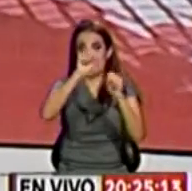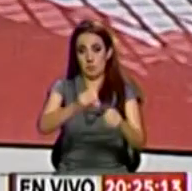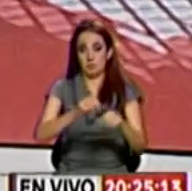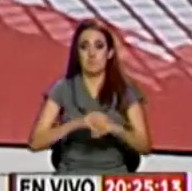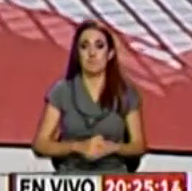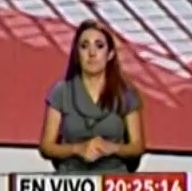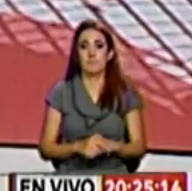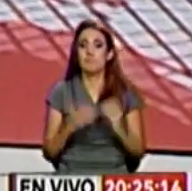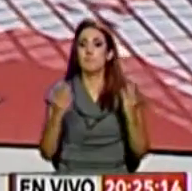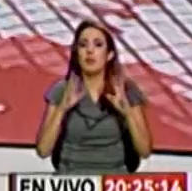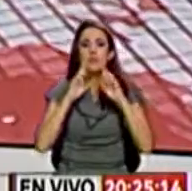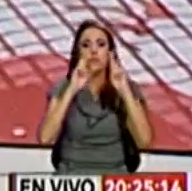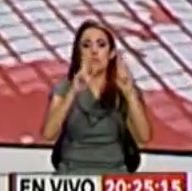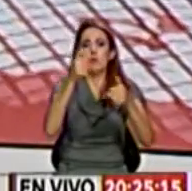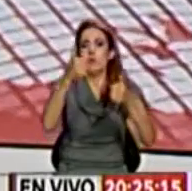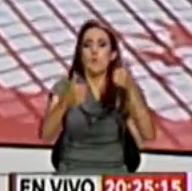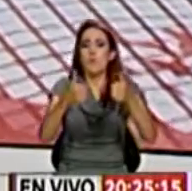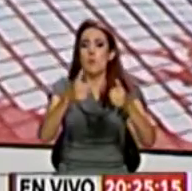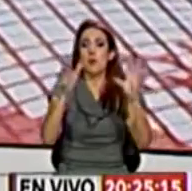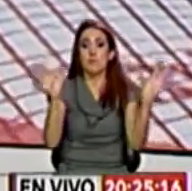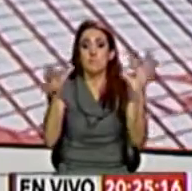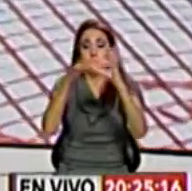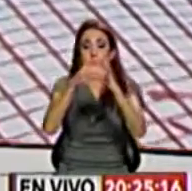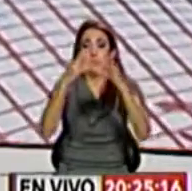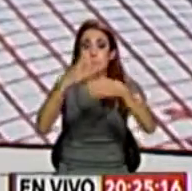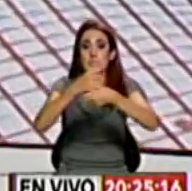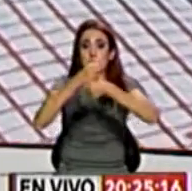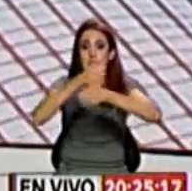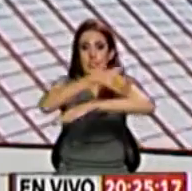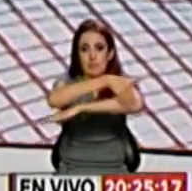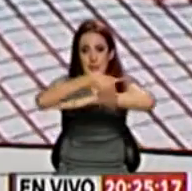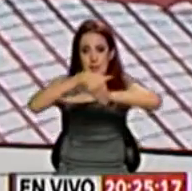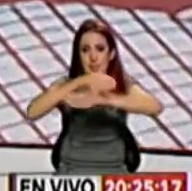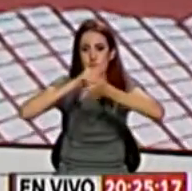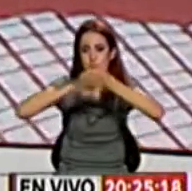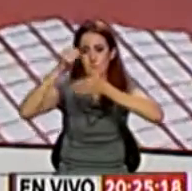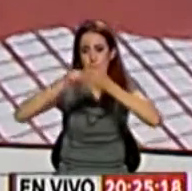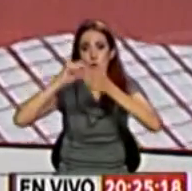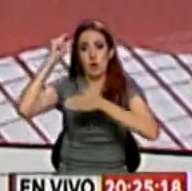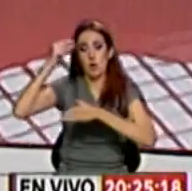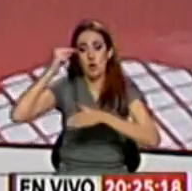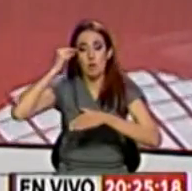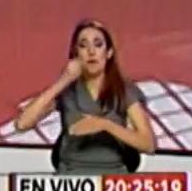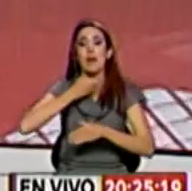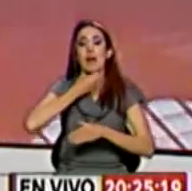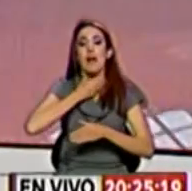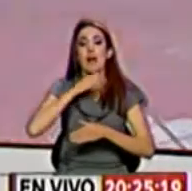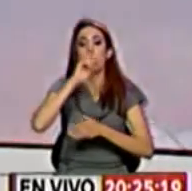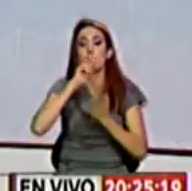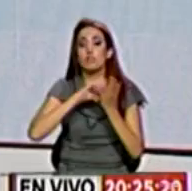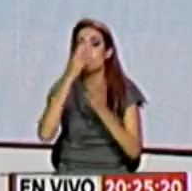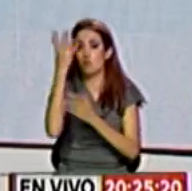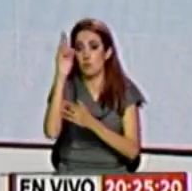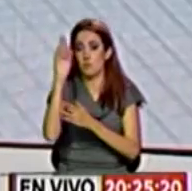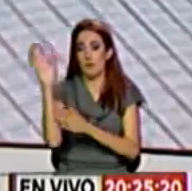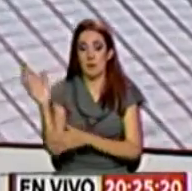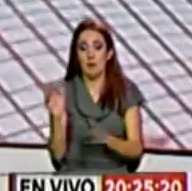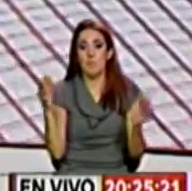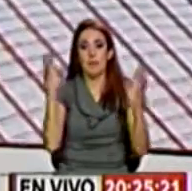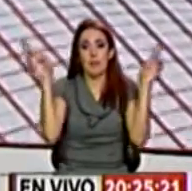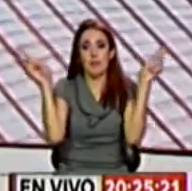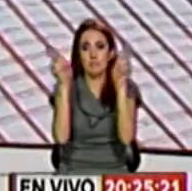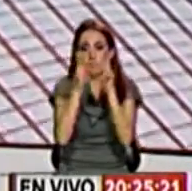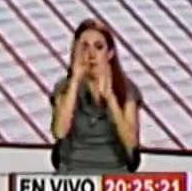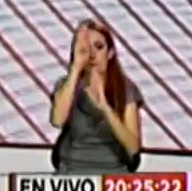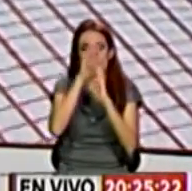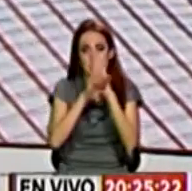Social. El beneficio es parte del Pacto de Seguridad Vial que suscribió el Gobierno Nacional en agosto de 2017 para reducir los accidentes